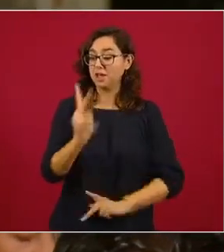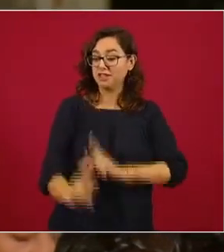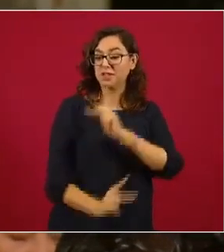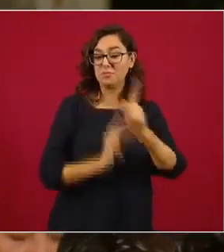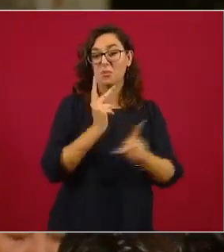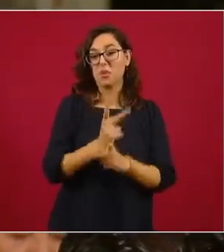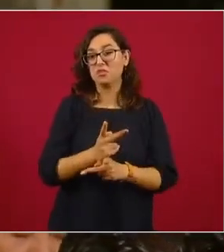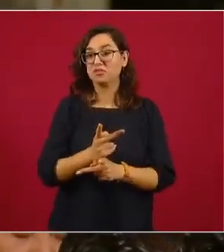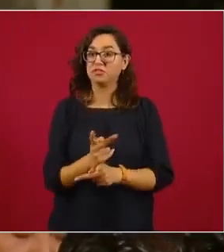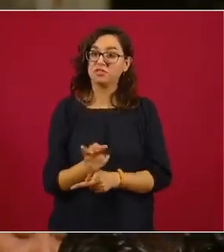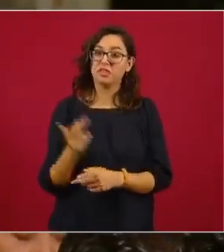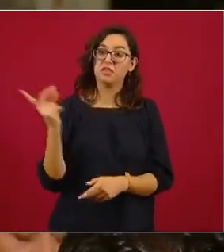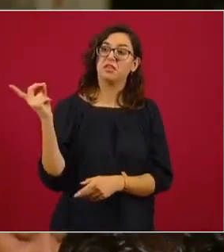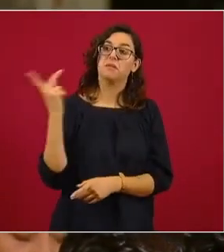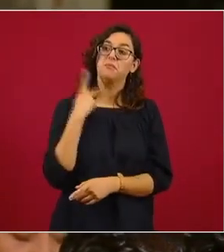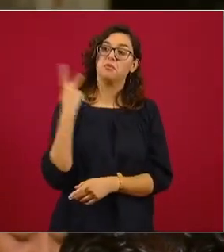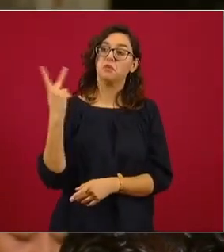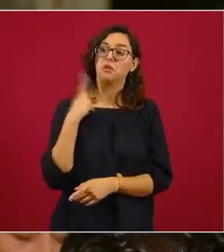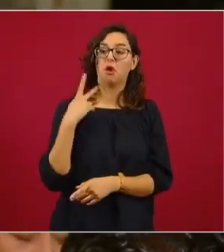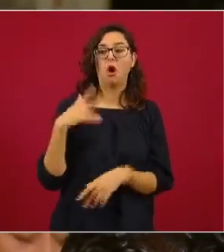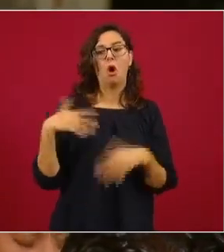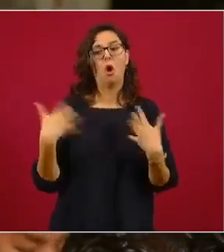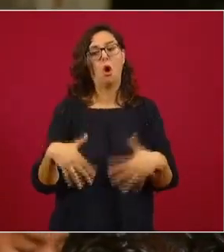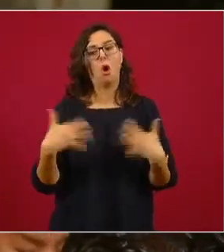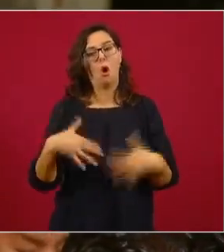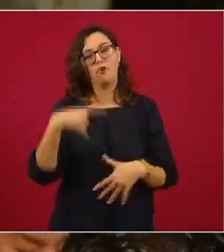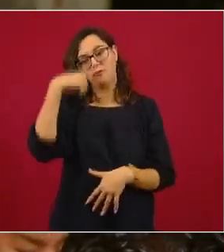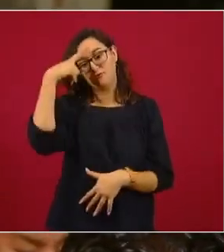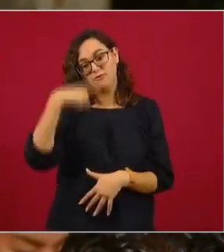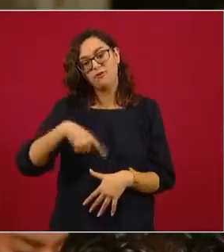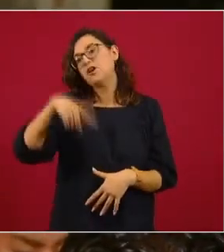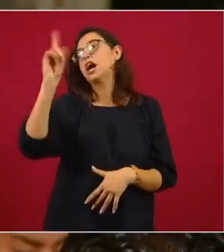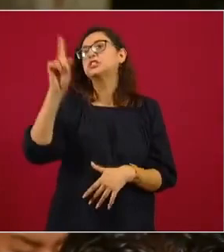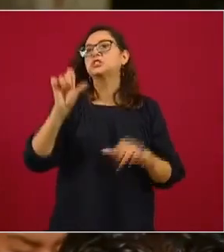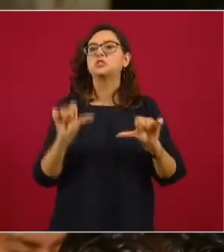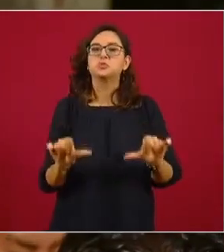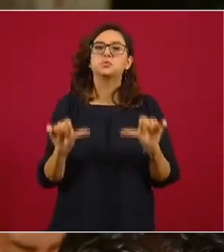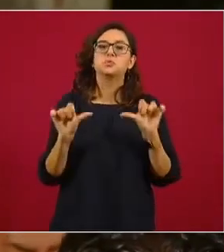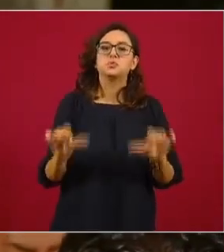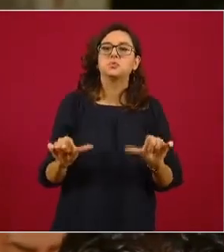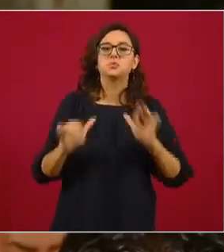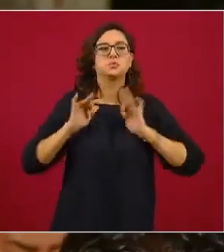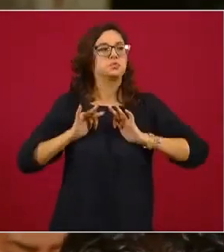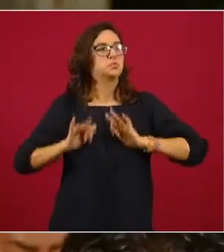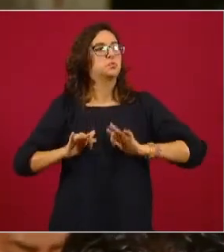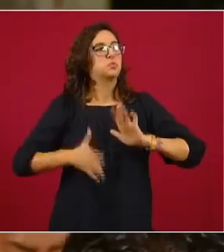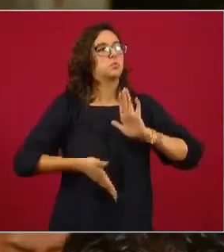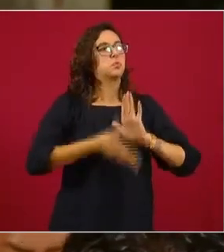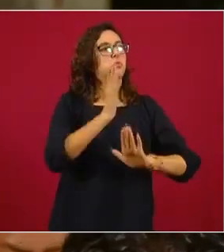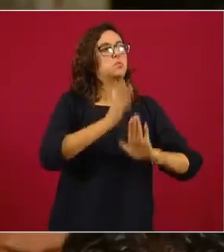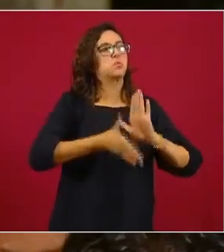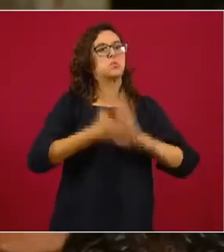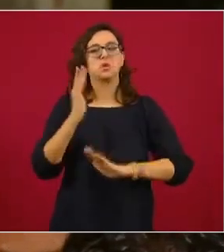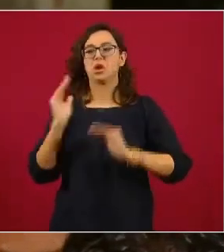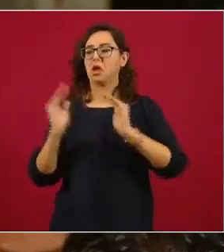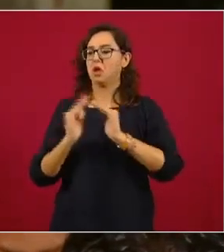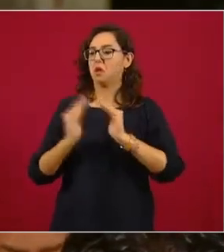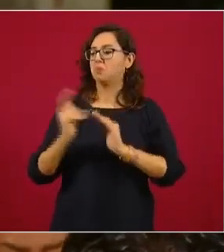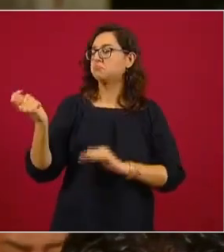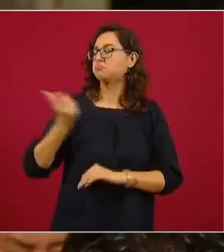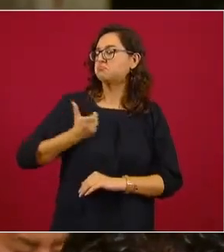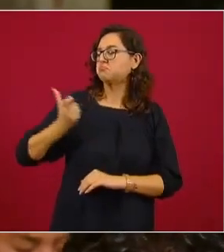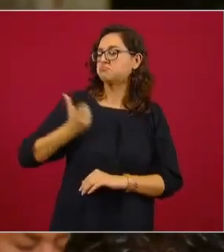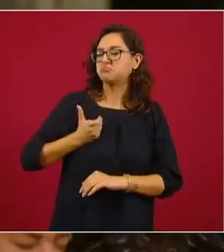aeropuerto, tener casa y un cheque seguro. Tal vez por eso no han servido los funcionarios. Presidente, le propongo algo muy